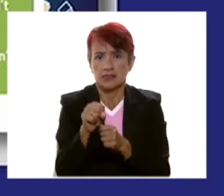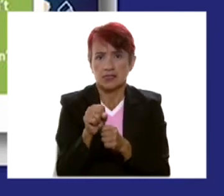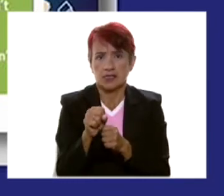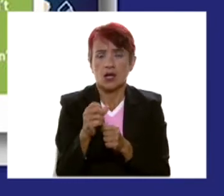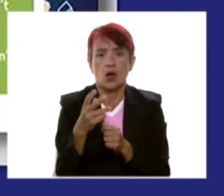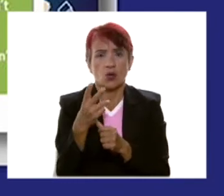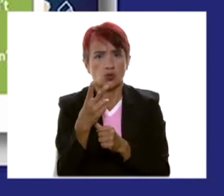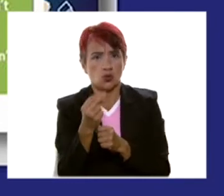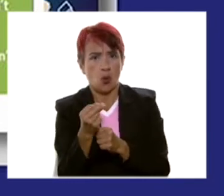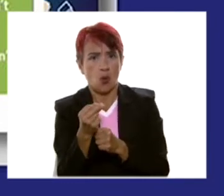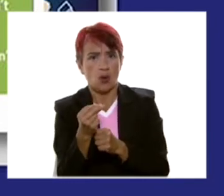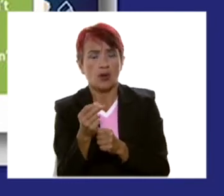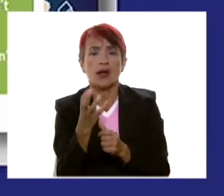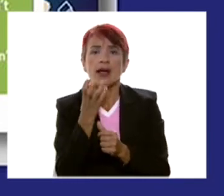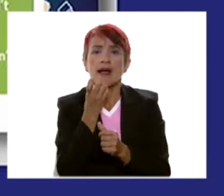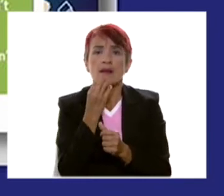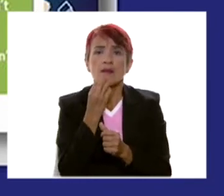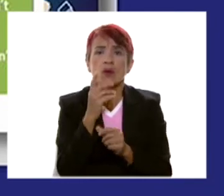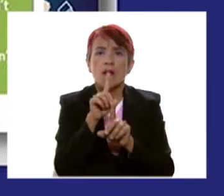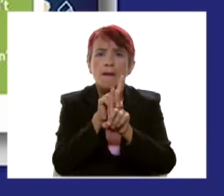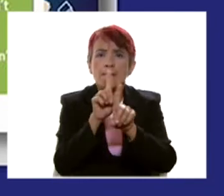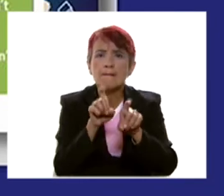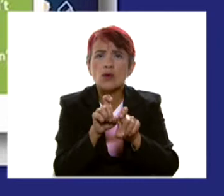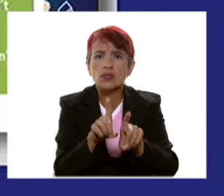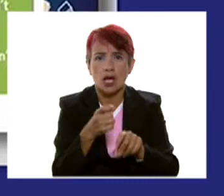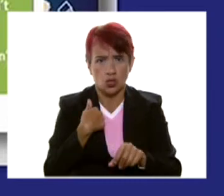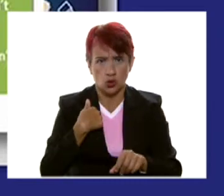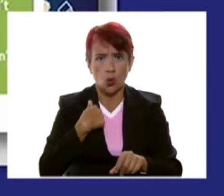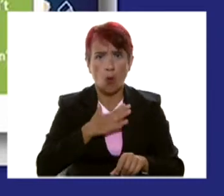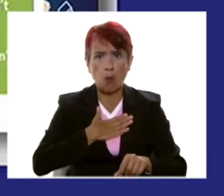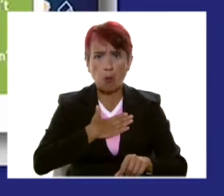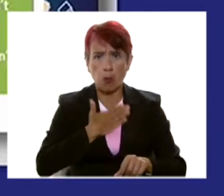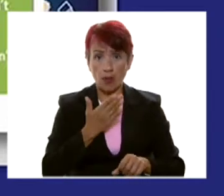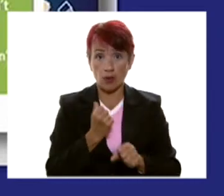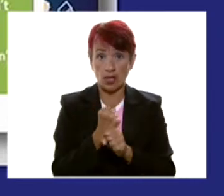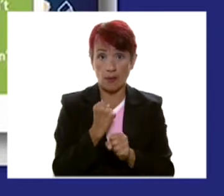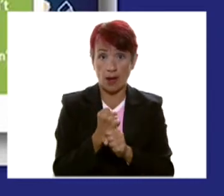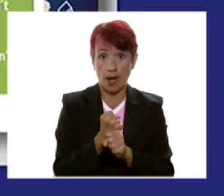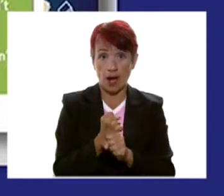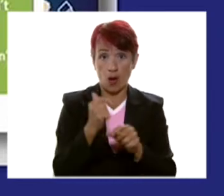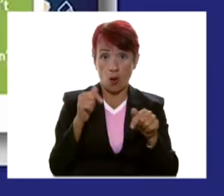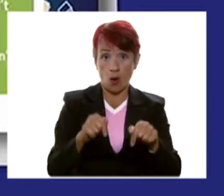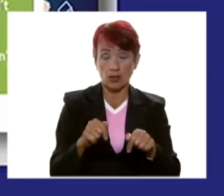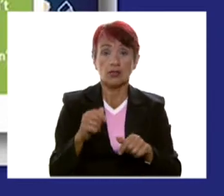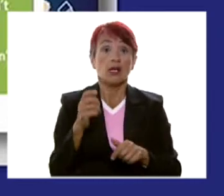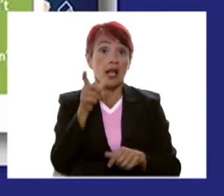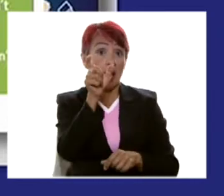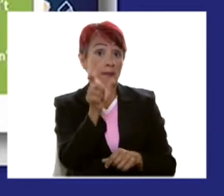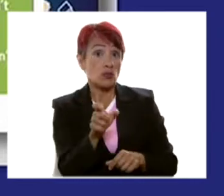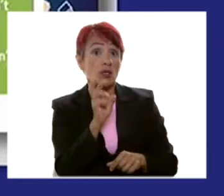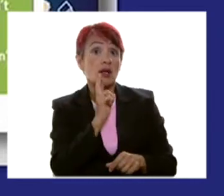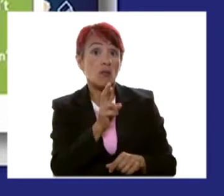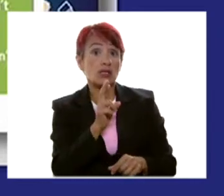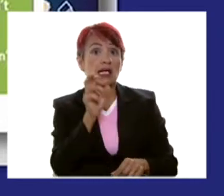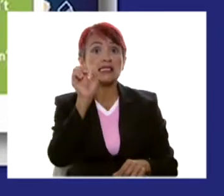no, you cannot. Cuando yo pregunto, yo puedo trabajar hoy o puedo trabajar hoy, la persona me va a responder sí puedes